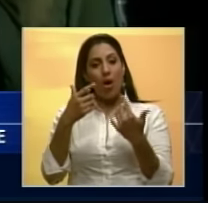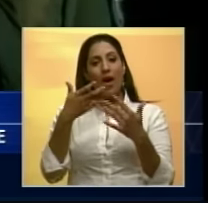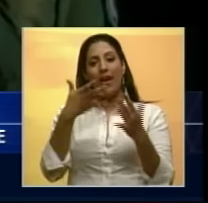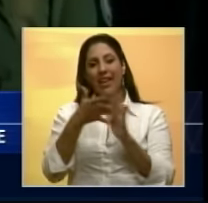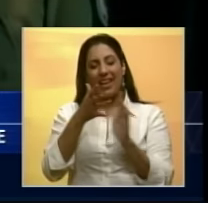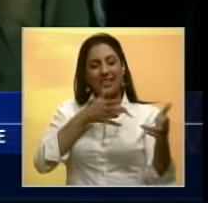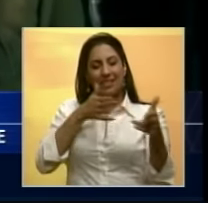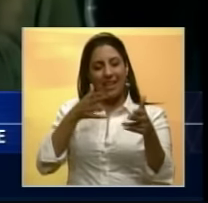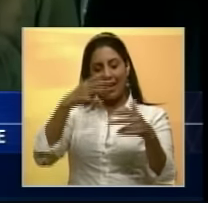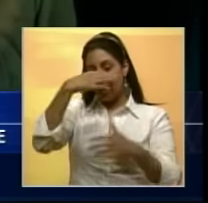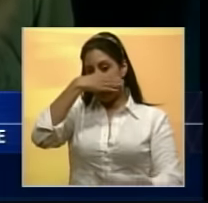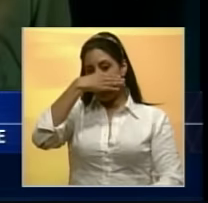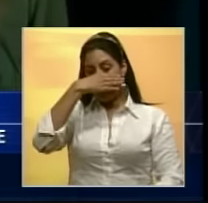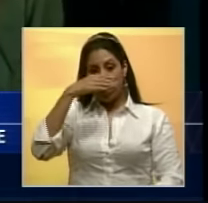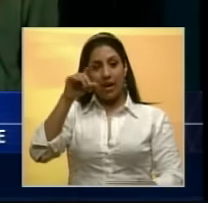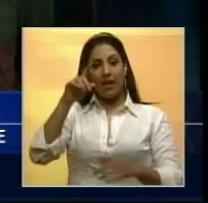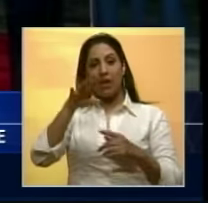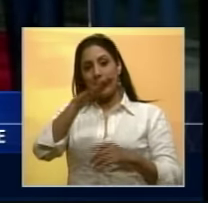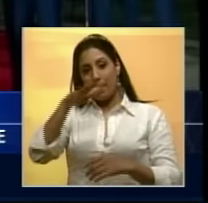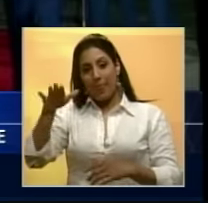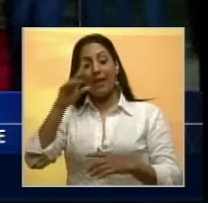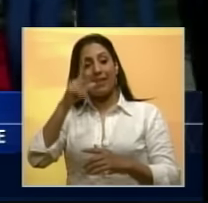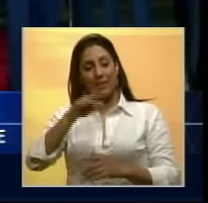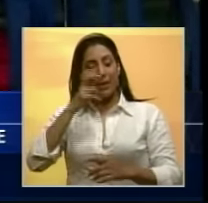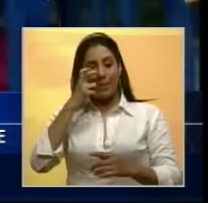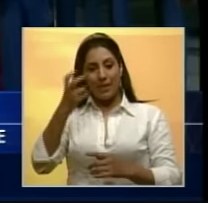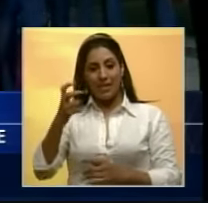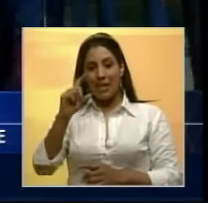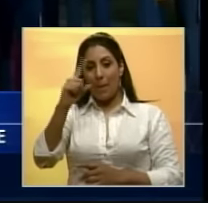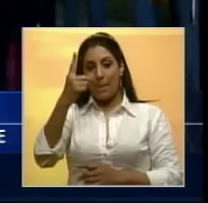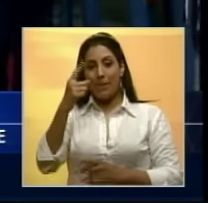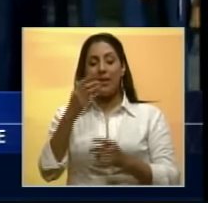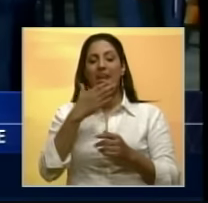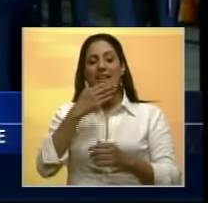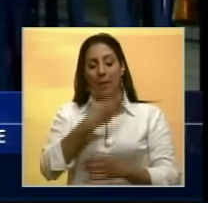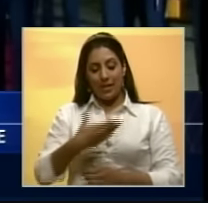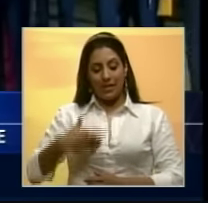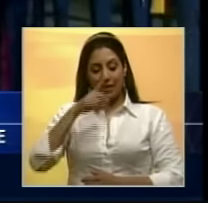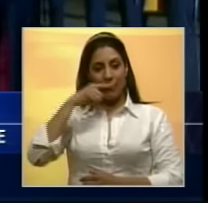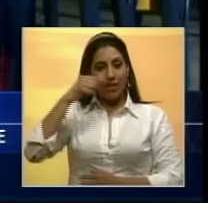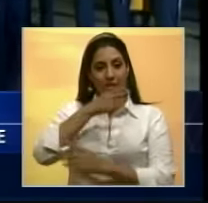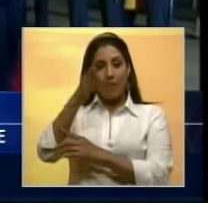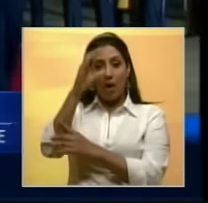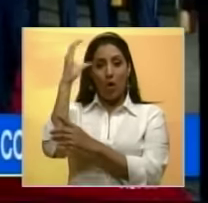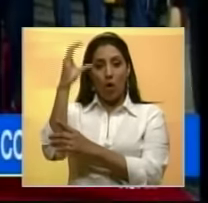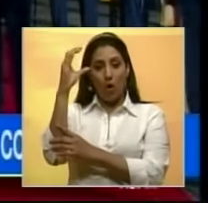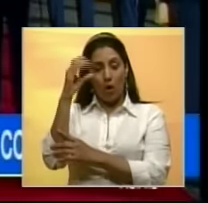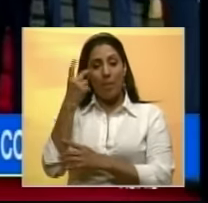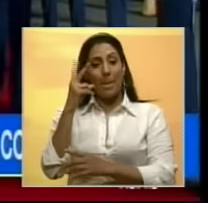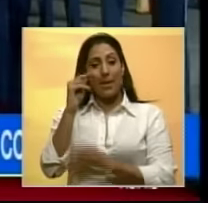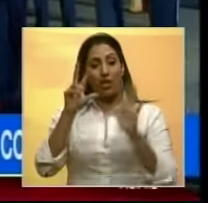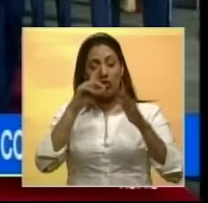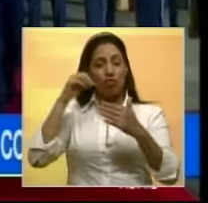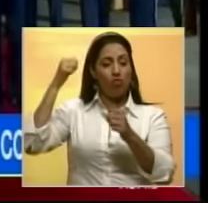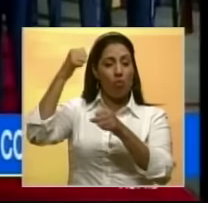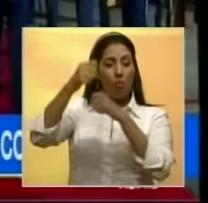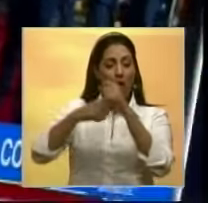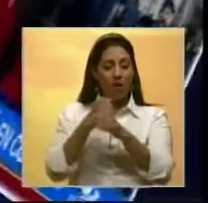los guerrilleros de las FARC en el Cauca. Esta visita es la primera de un presidente francés a Colombia en 28